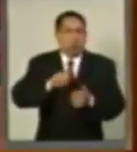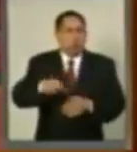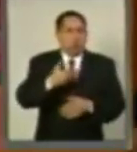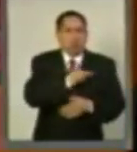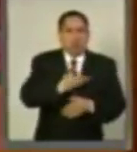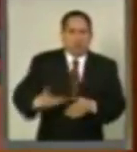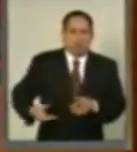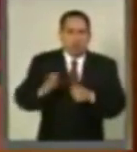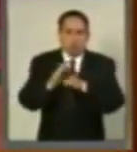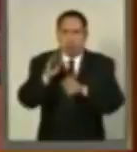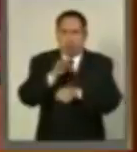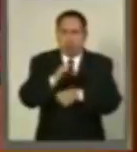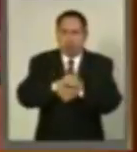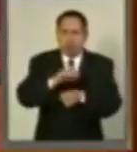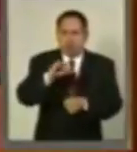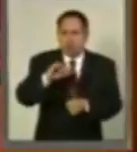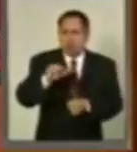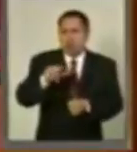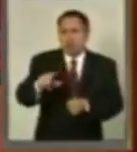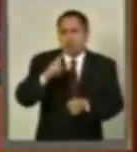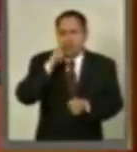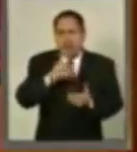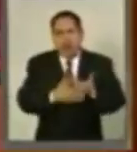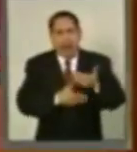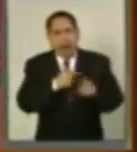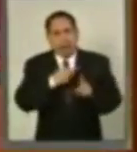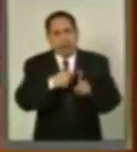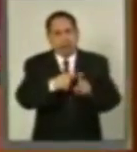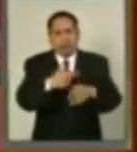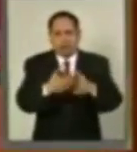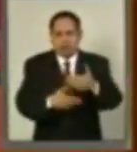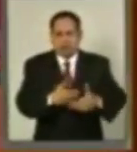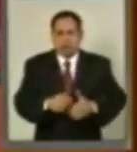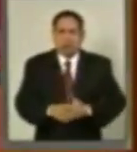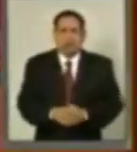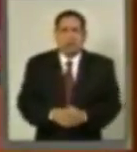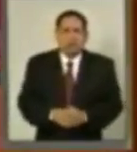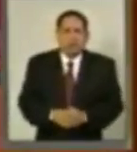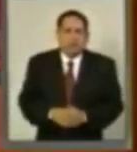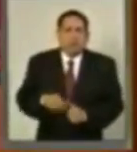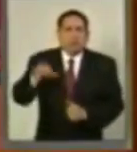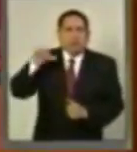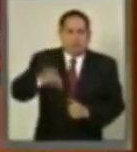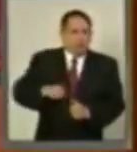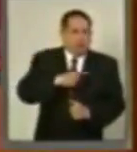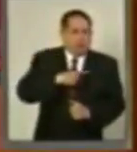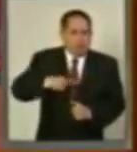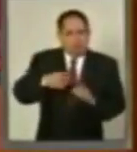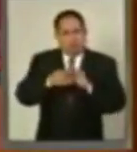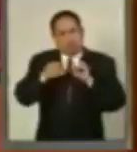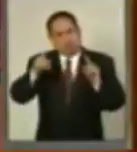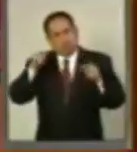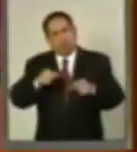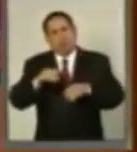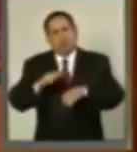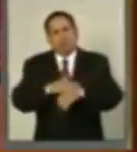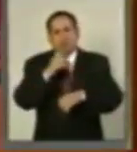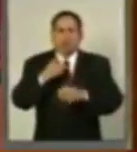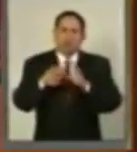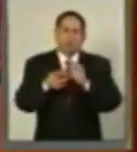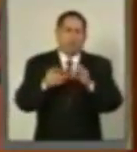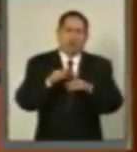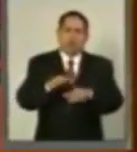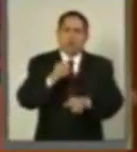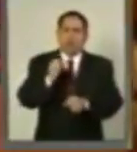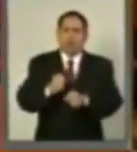de la Comisión de Protección Civil, a los avances en esta materia. Hoy tenemos que hablar, porque hablar de